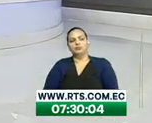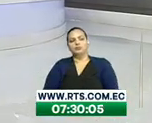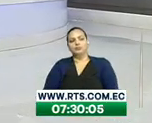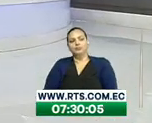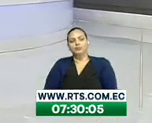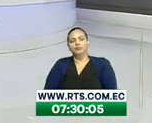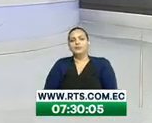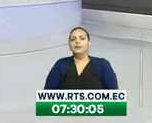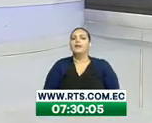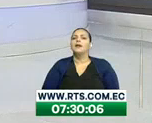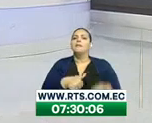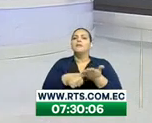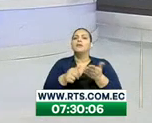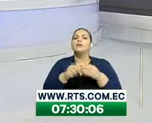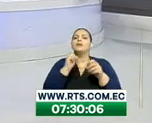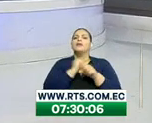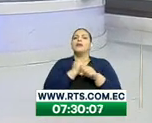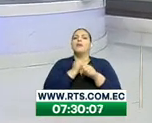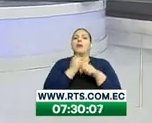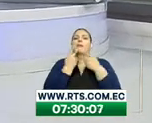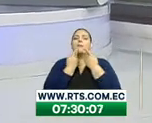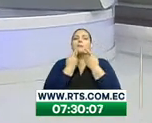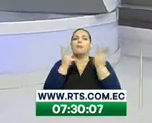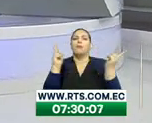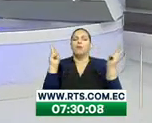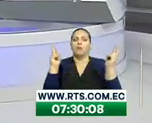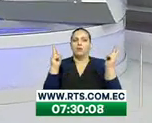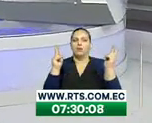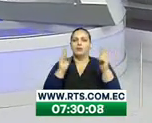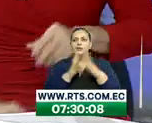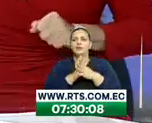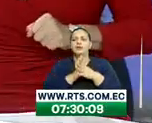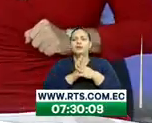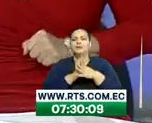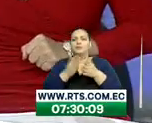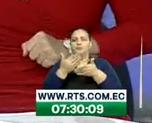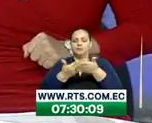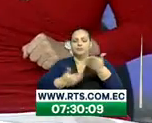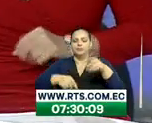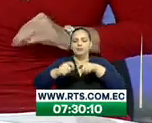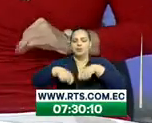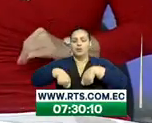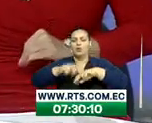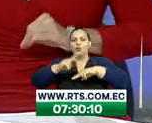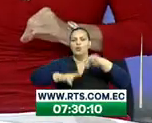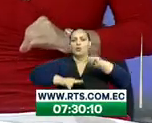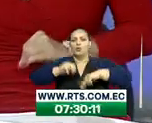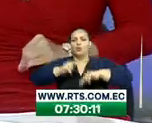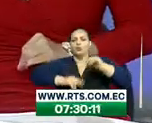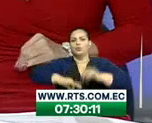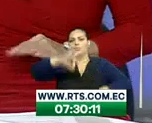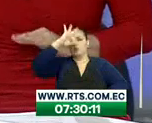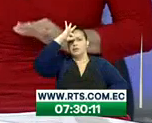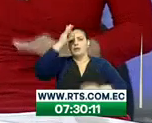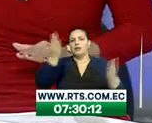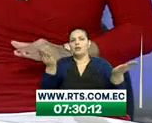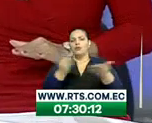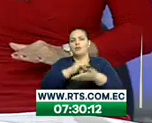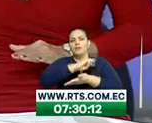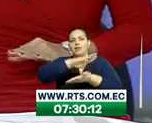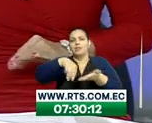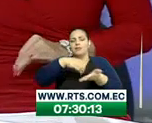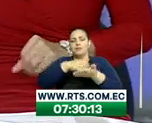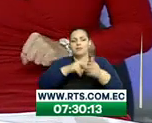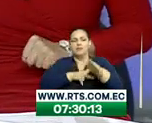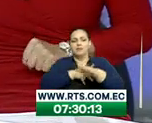Y el Ministerio de Obras Públicas terminará unilateralmente el contrato de construcción del Hospital de Pedernales. Así lo anunció